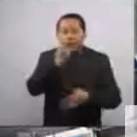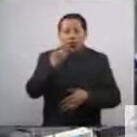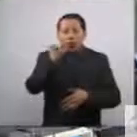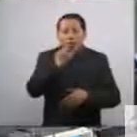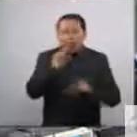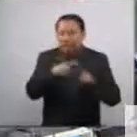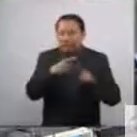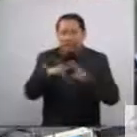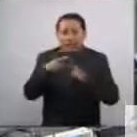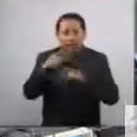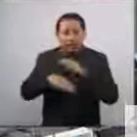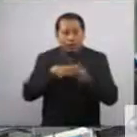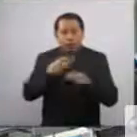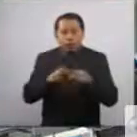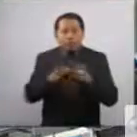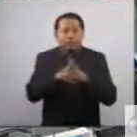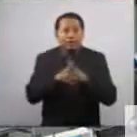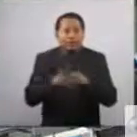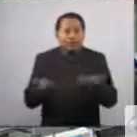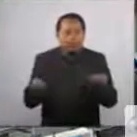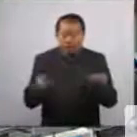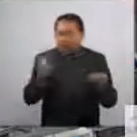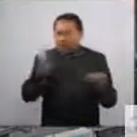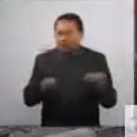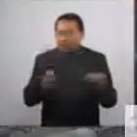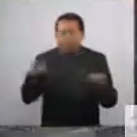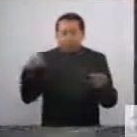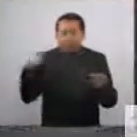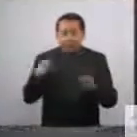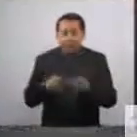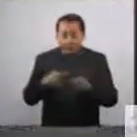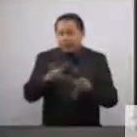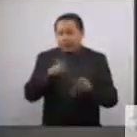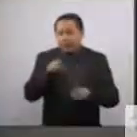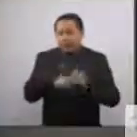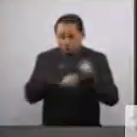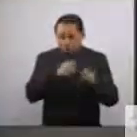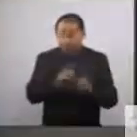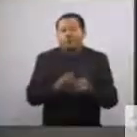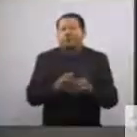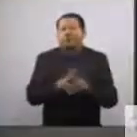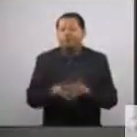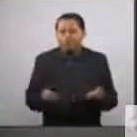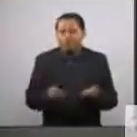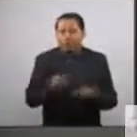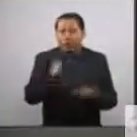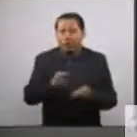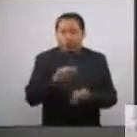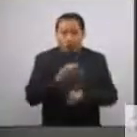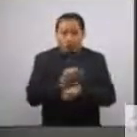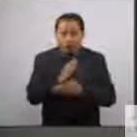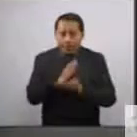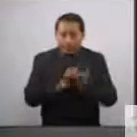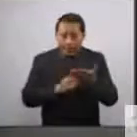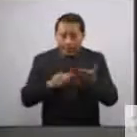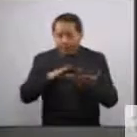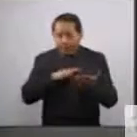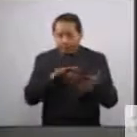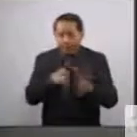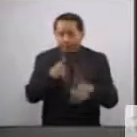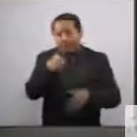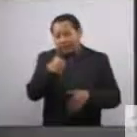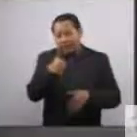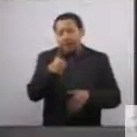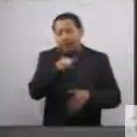mundo desaparecerán probablemente a lo largo de este siglo. La mitad de las lenguas que existen actualmente, que son entre 6 y